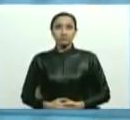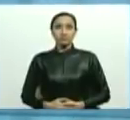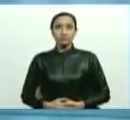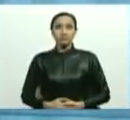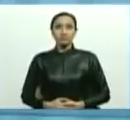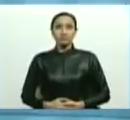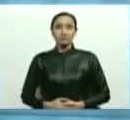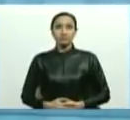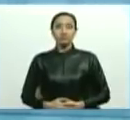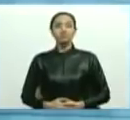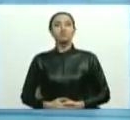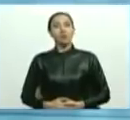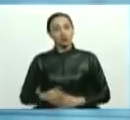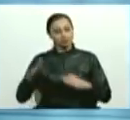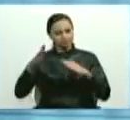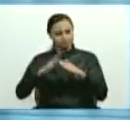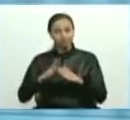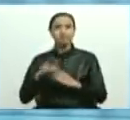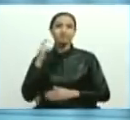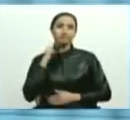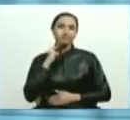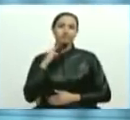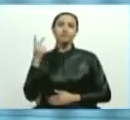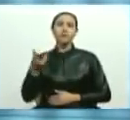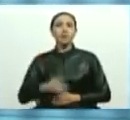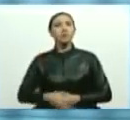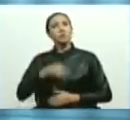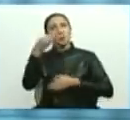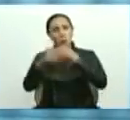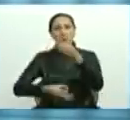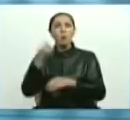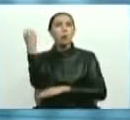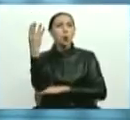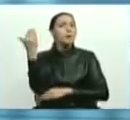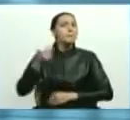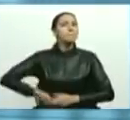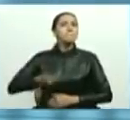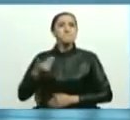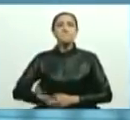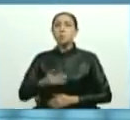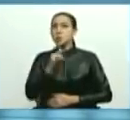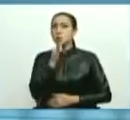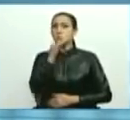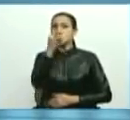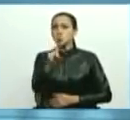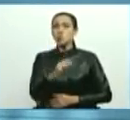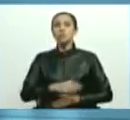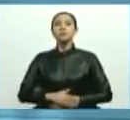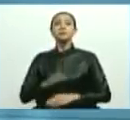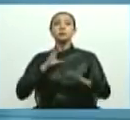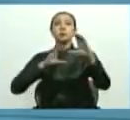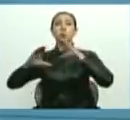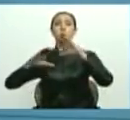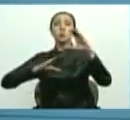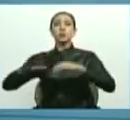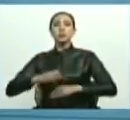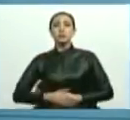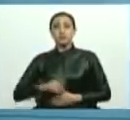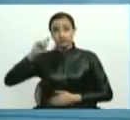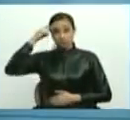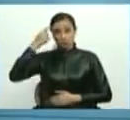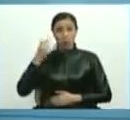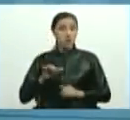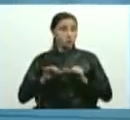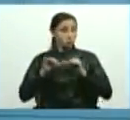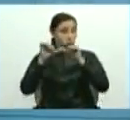Vamos a hablar directamente con el fiscal general de la República. Se tiene previsto hoy una rueda de prensa, una comparecencia entre los medios de comunicación. Recuerden ustedes que está en